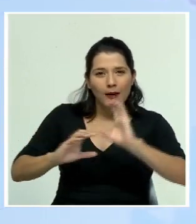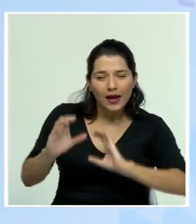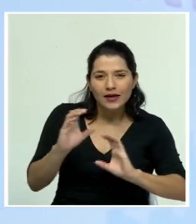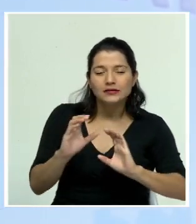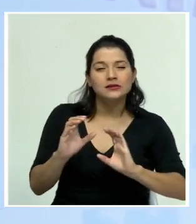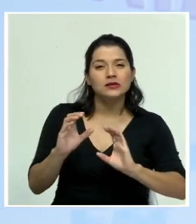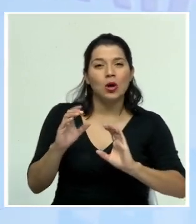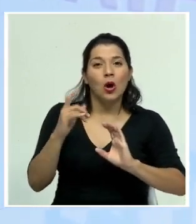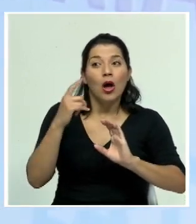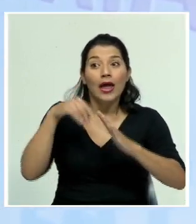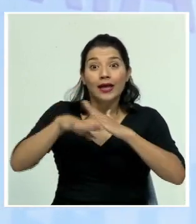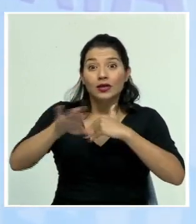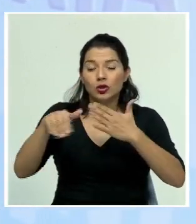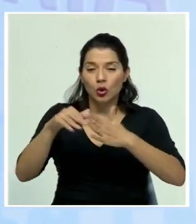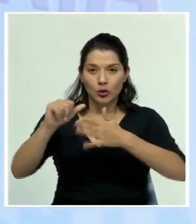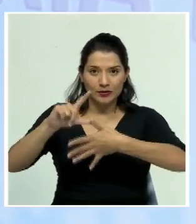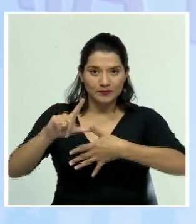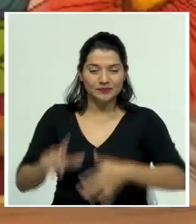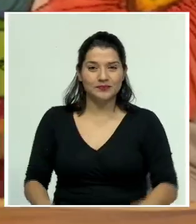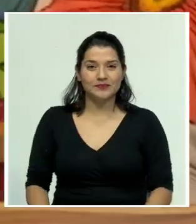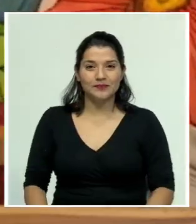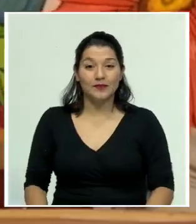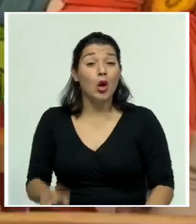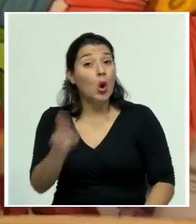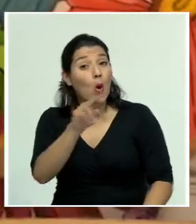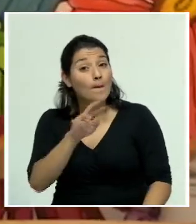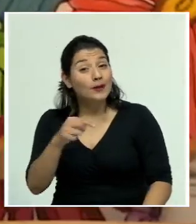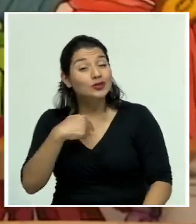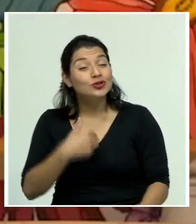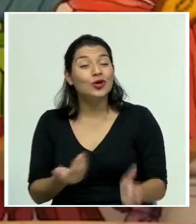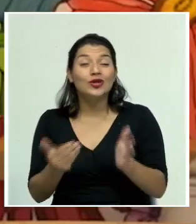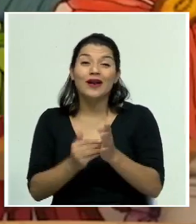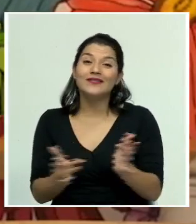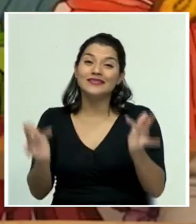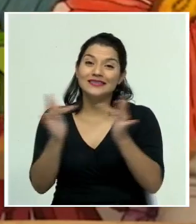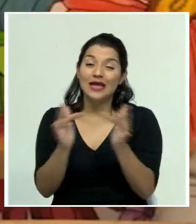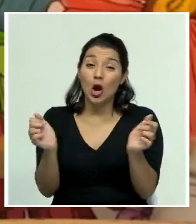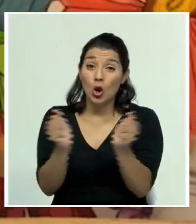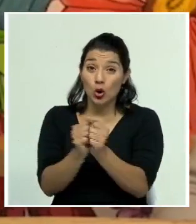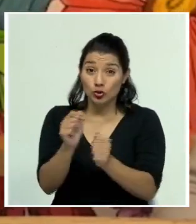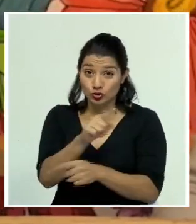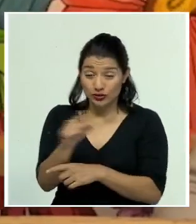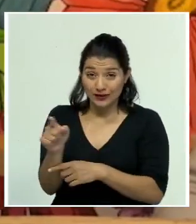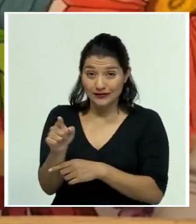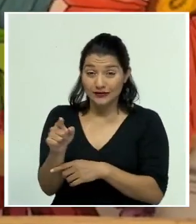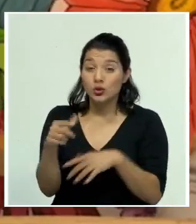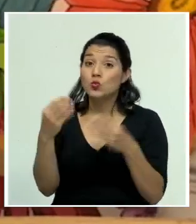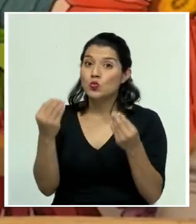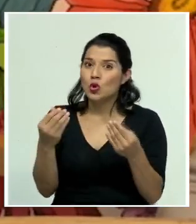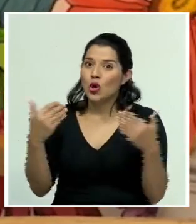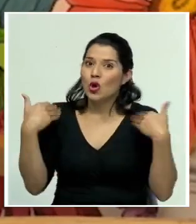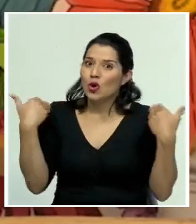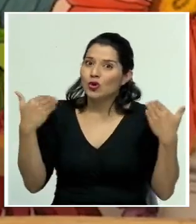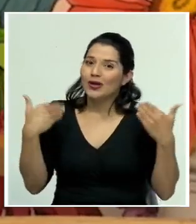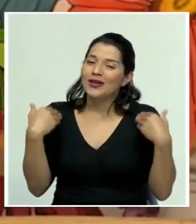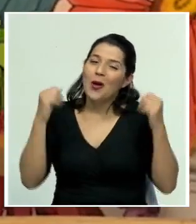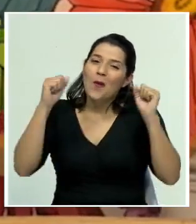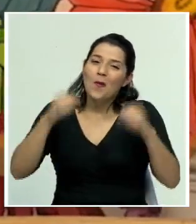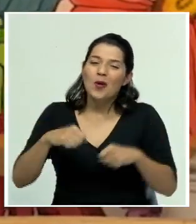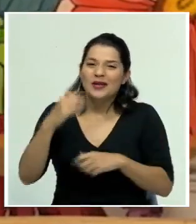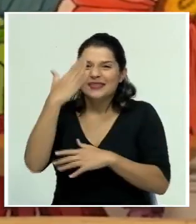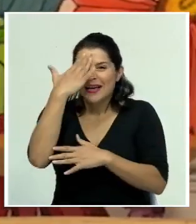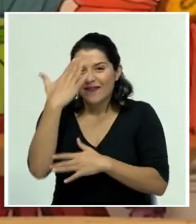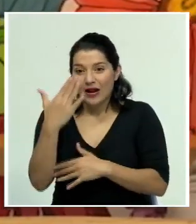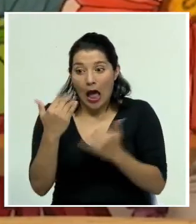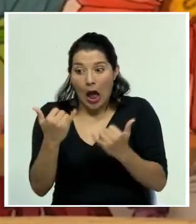todo el ámbito latinoamericano. Compañeros, regresamos al estudio principal, muy contentos de saber que existen